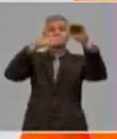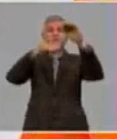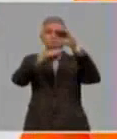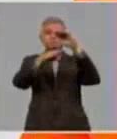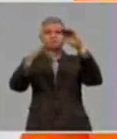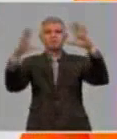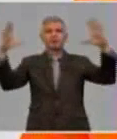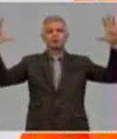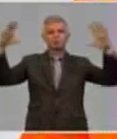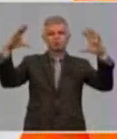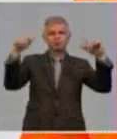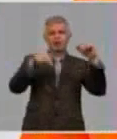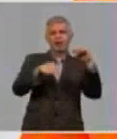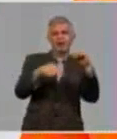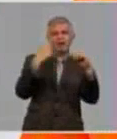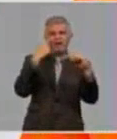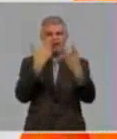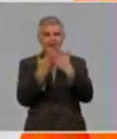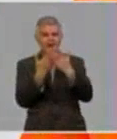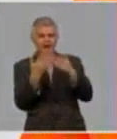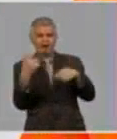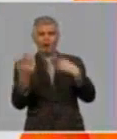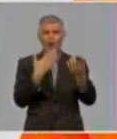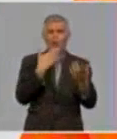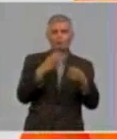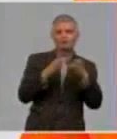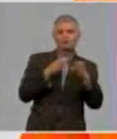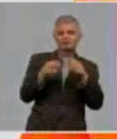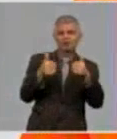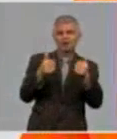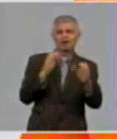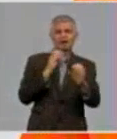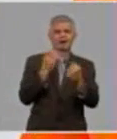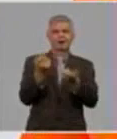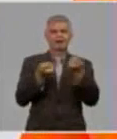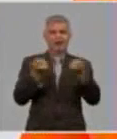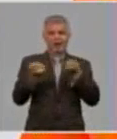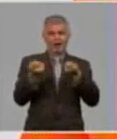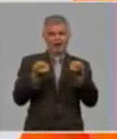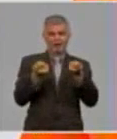cola y se hay que reservar previamente por teléfono